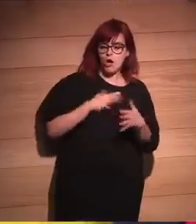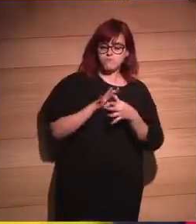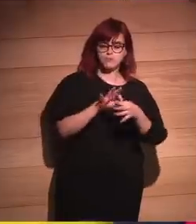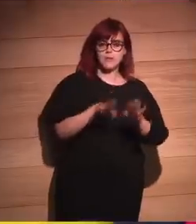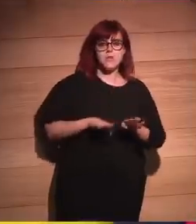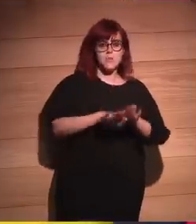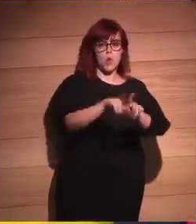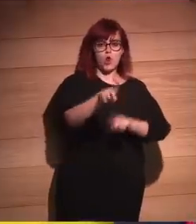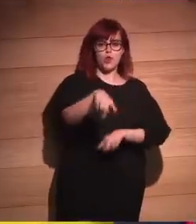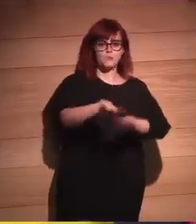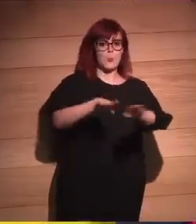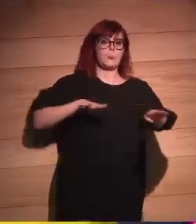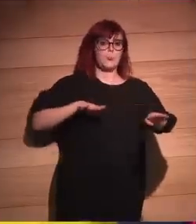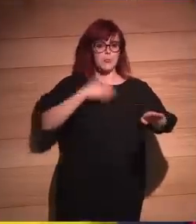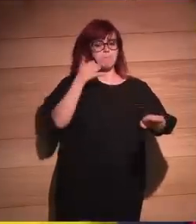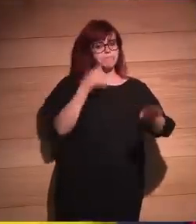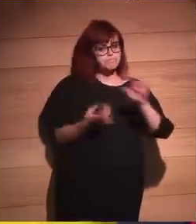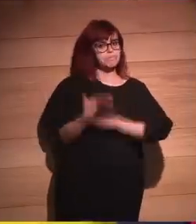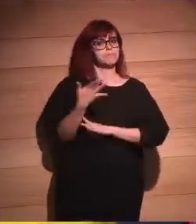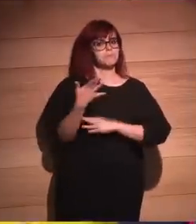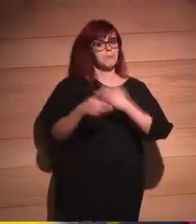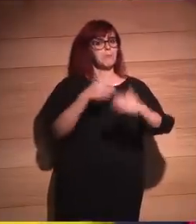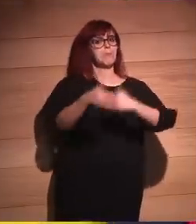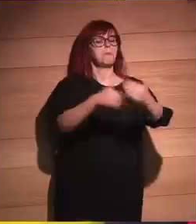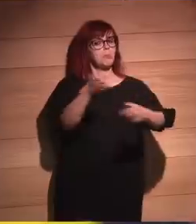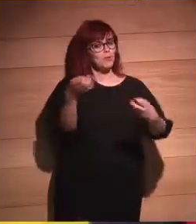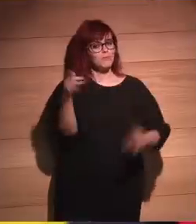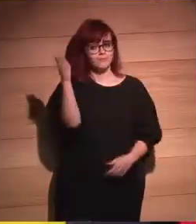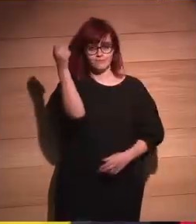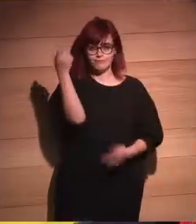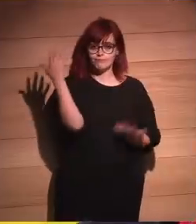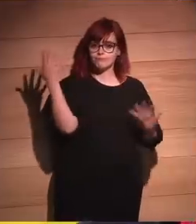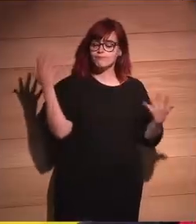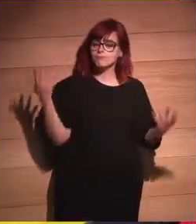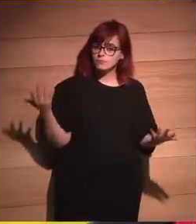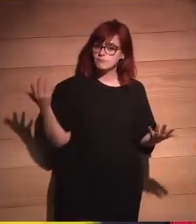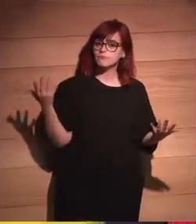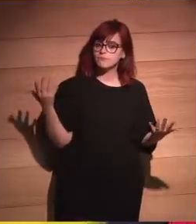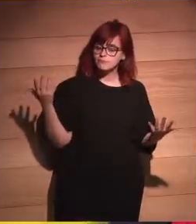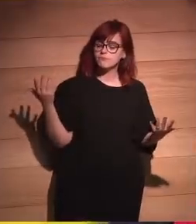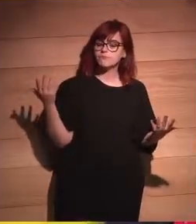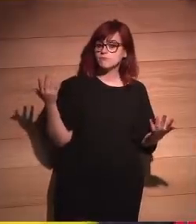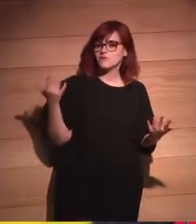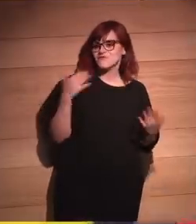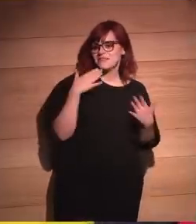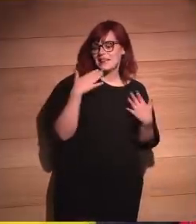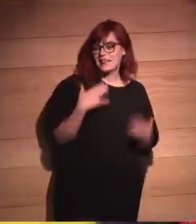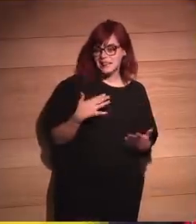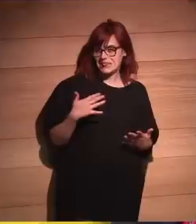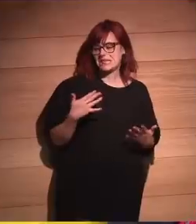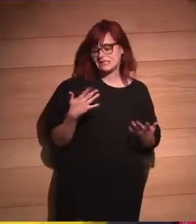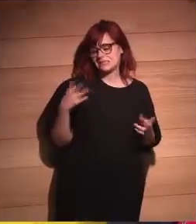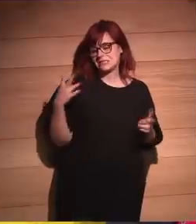eso estará muy retrasado. Pero en muchas cosas todo esto les ha hecho avanzar mucho,